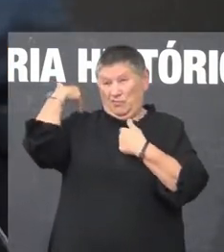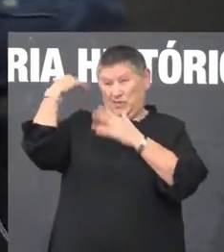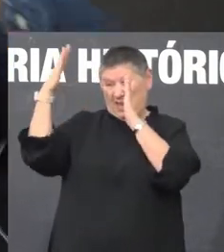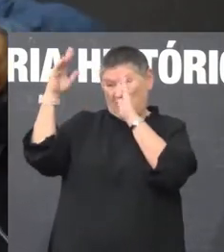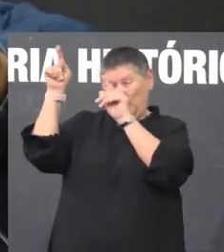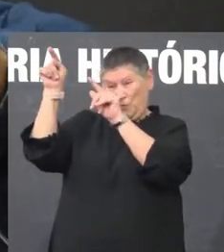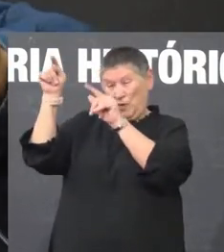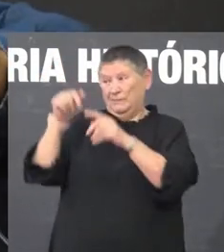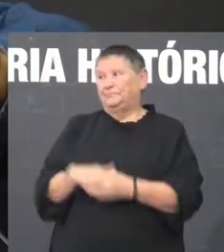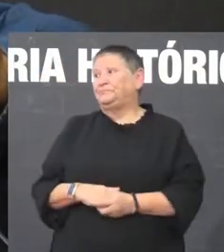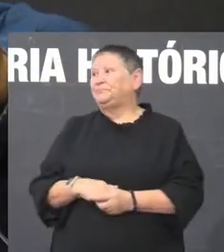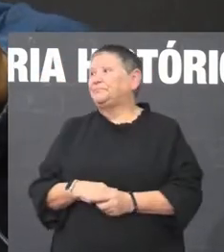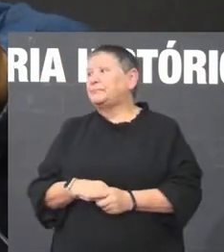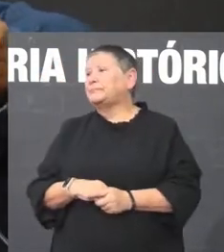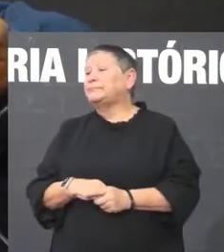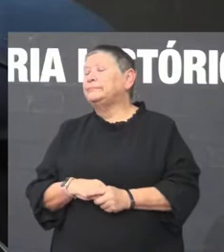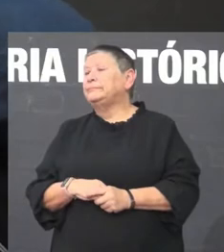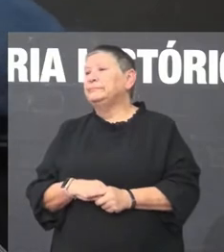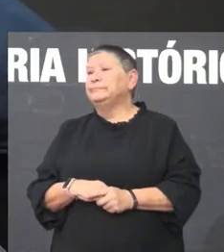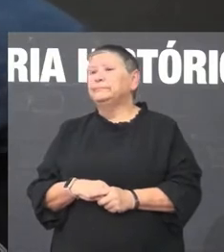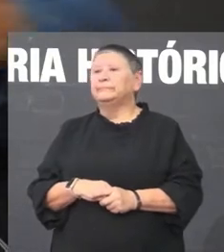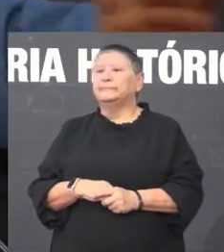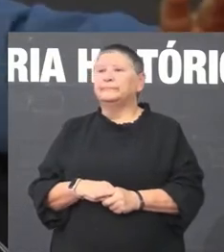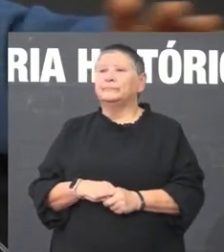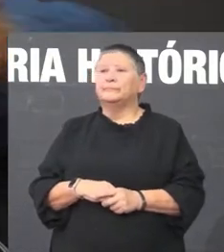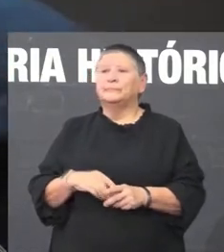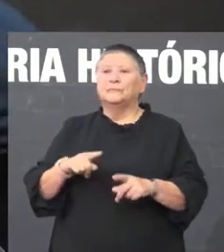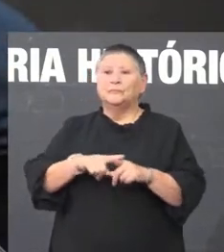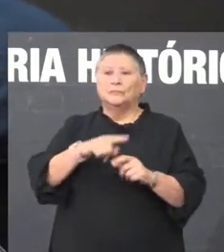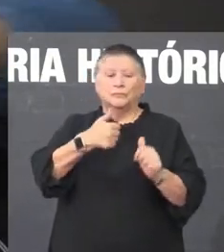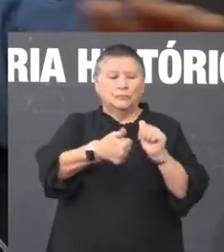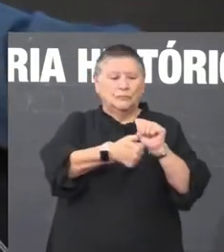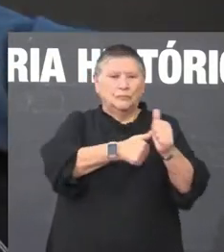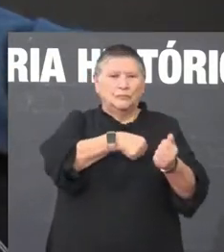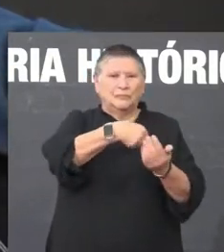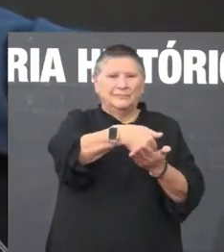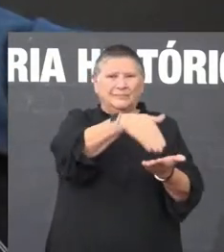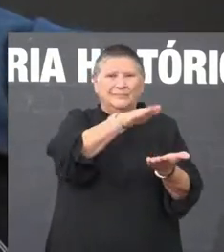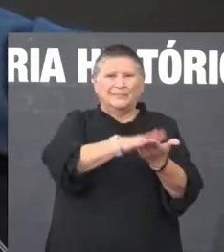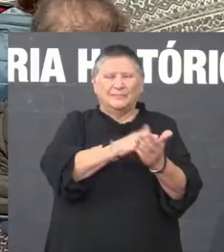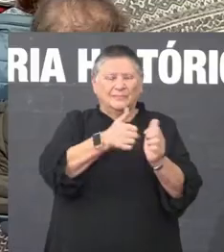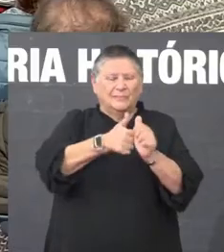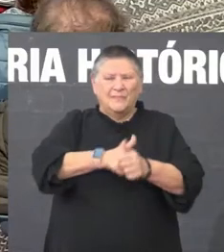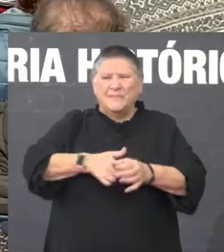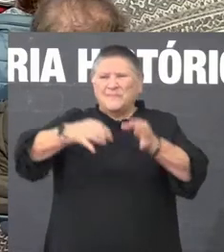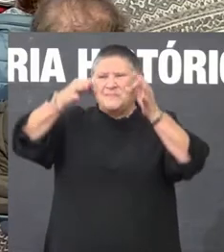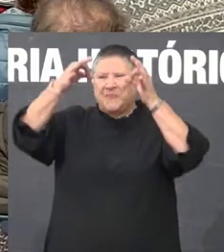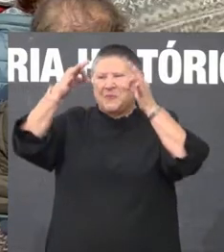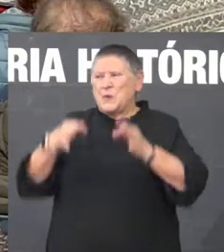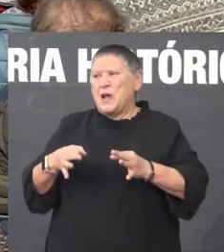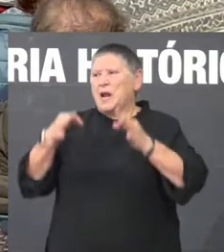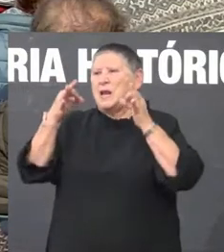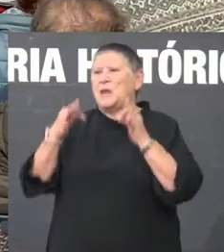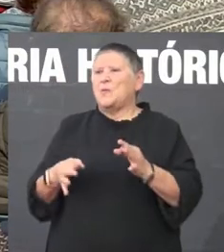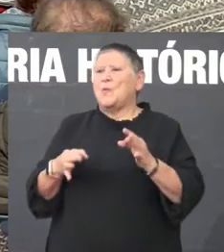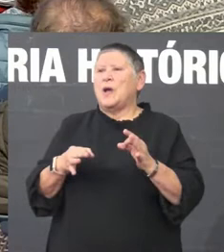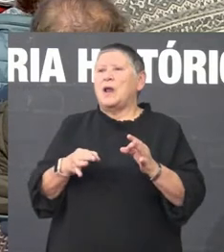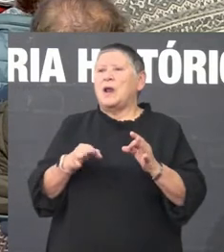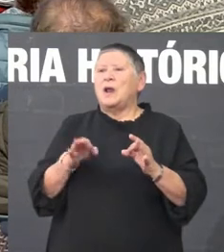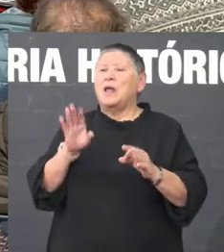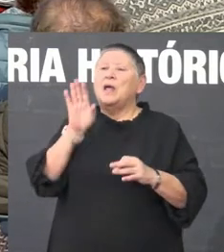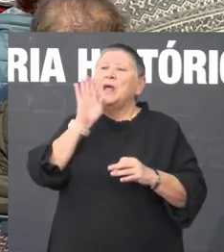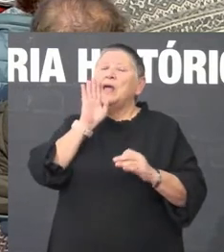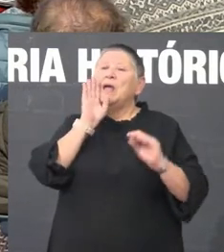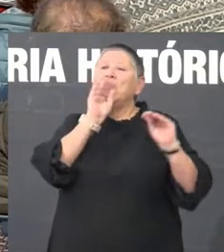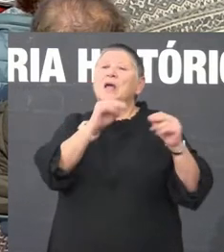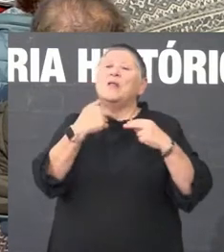ahora, eran calcados, idénticos a los argumentos que utilizaban